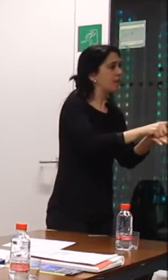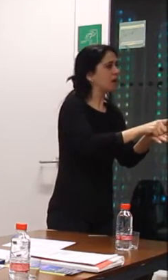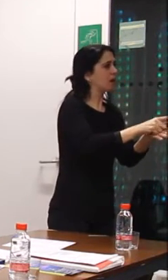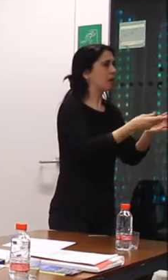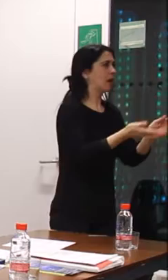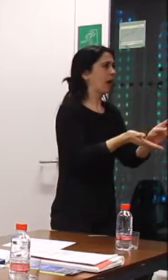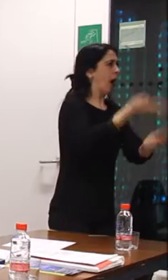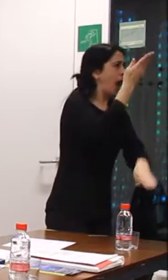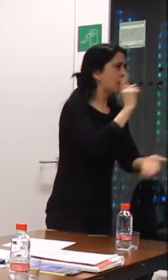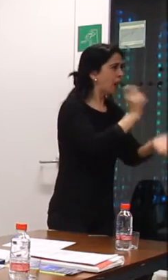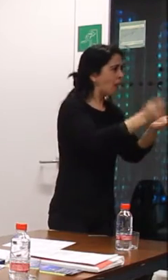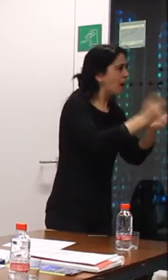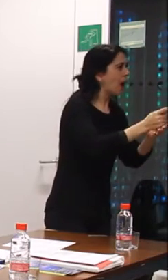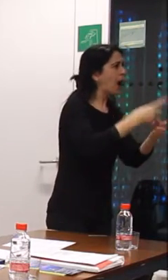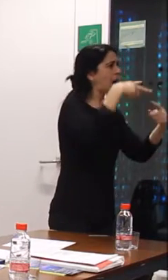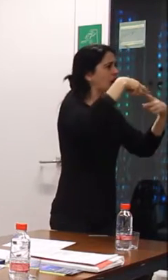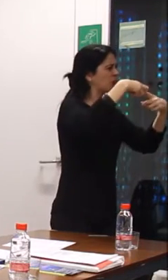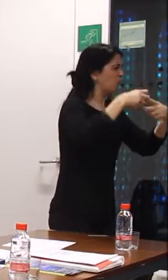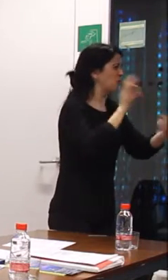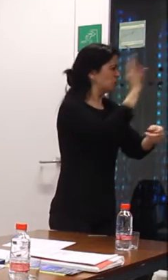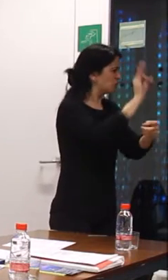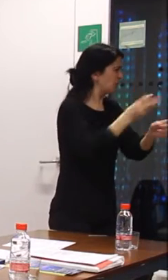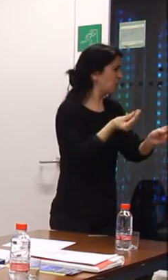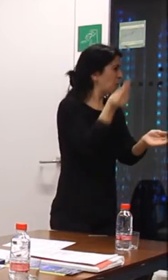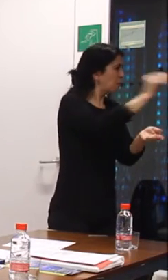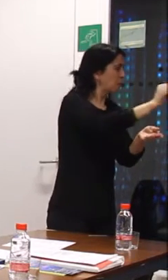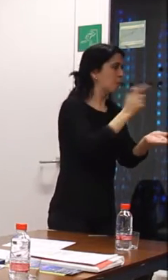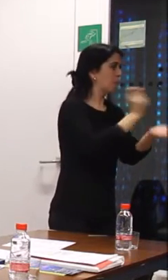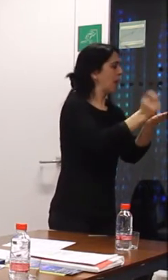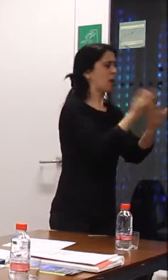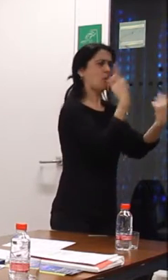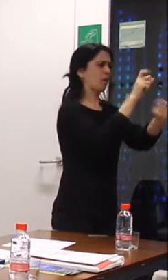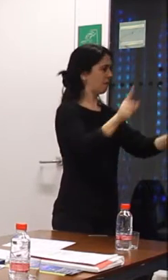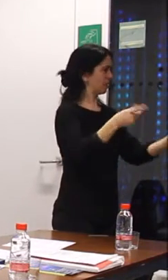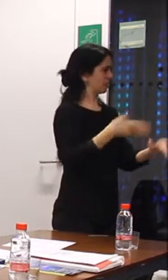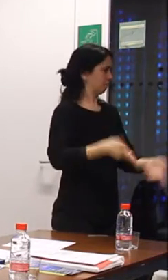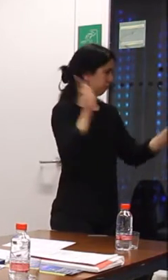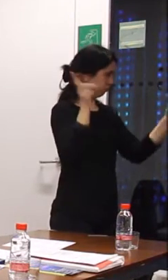cortar el suministro, pero que vuelven a engancharse.